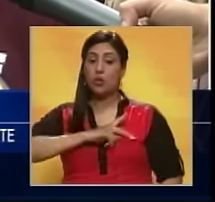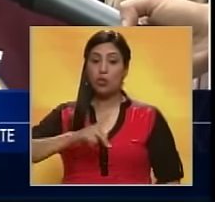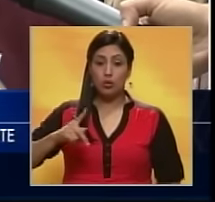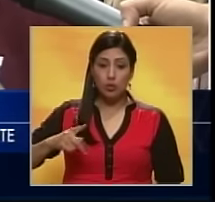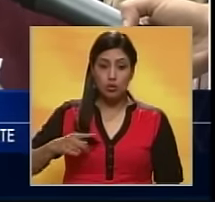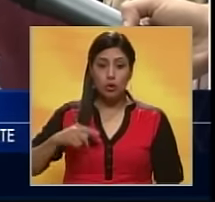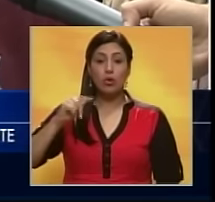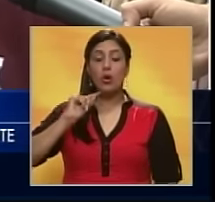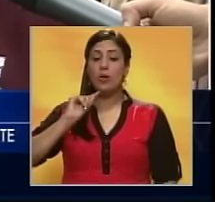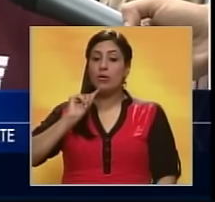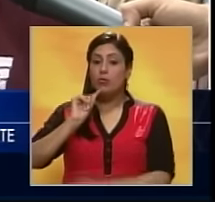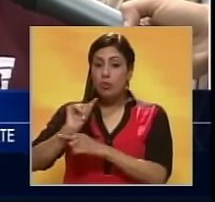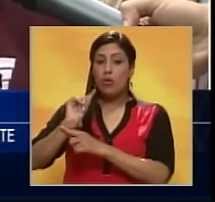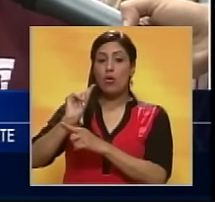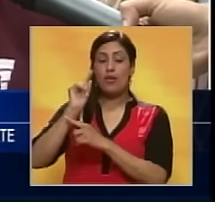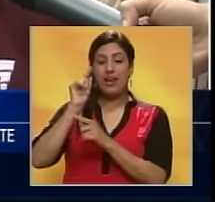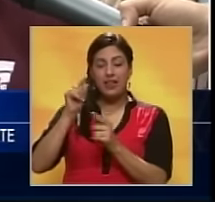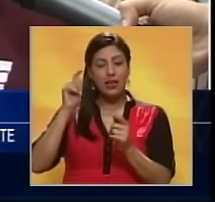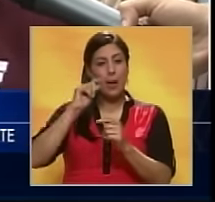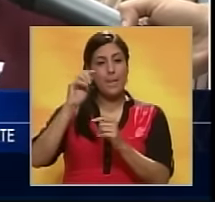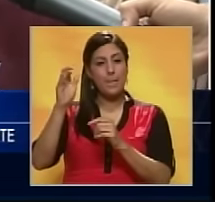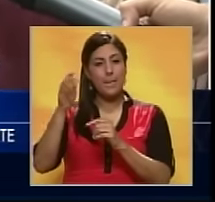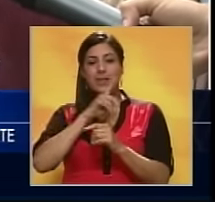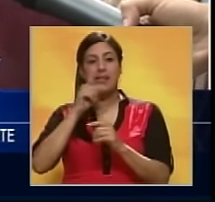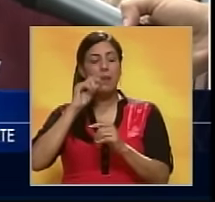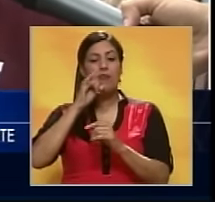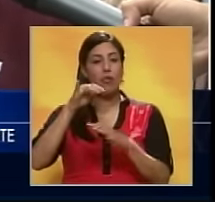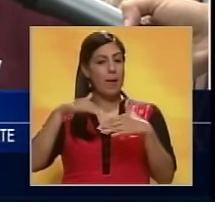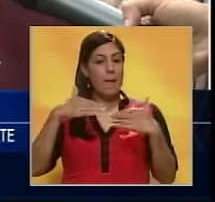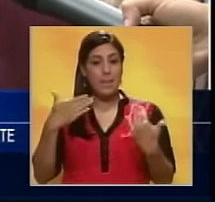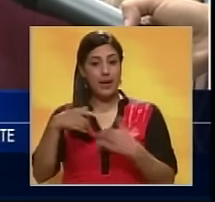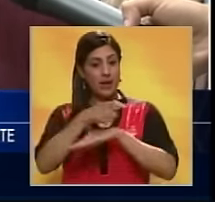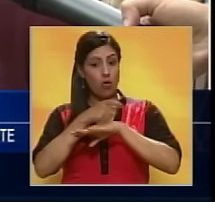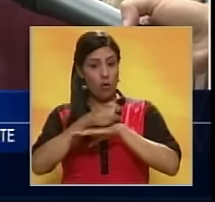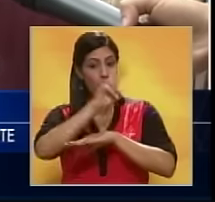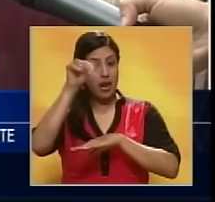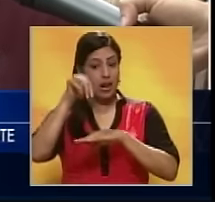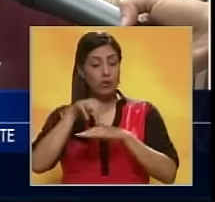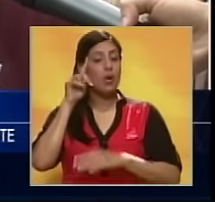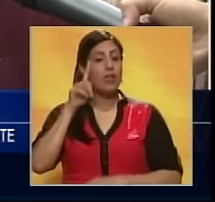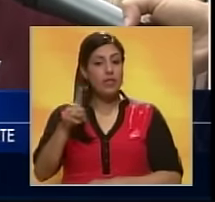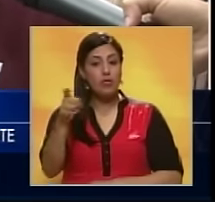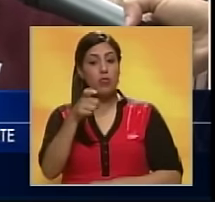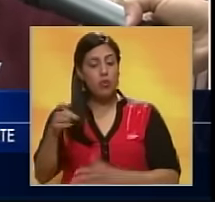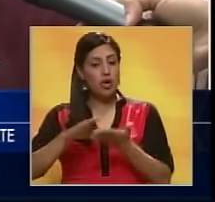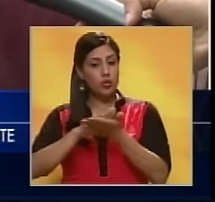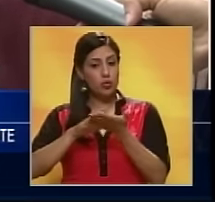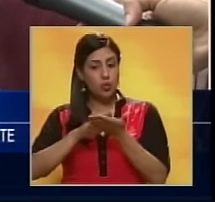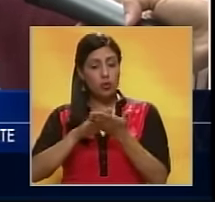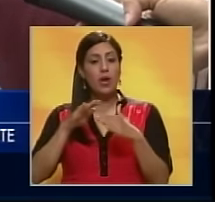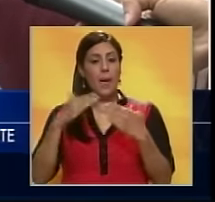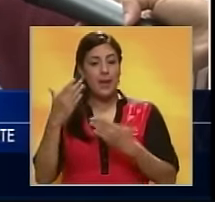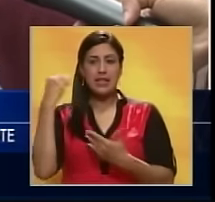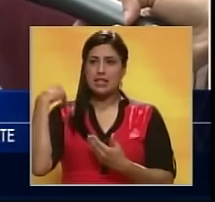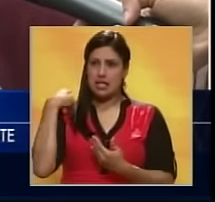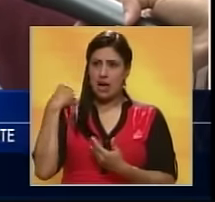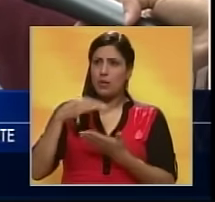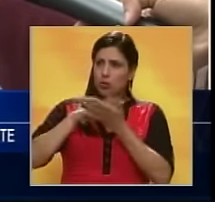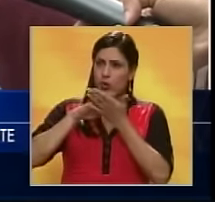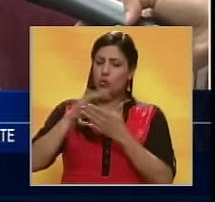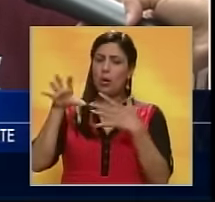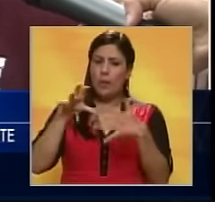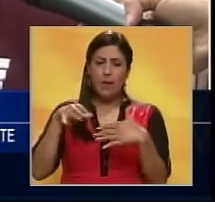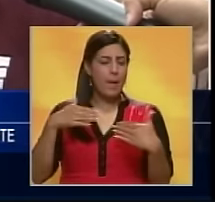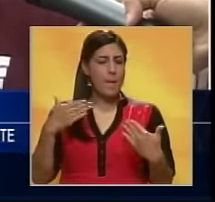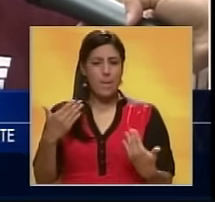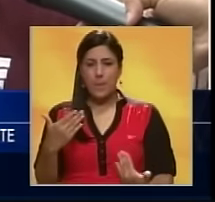Nosotros estamos dando esta campanada y esta sonada para que el gobierno nacional busque las soluciones, que nos llame para solventar la